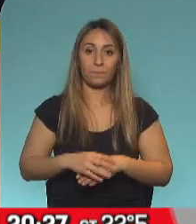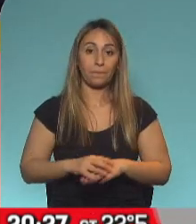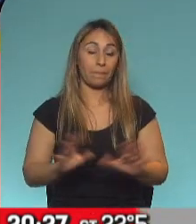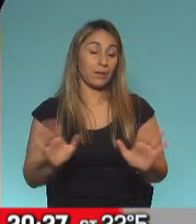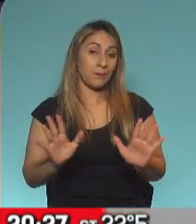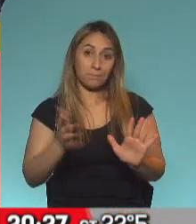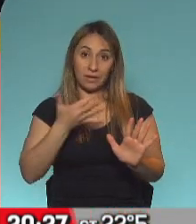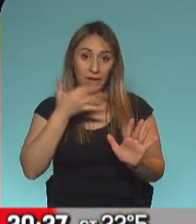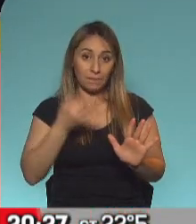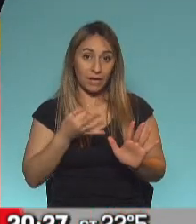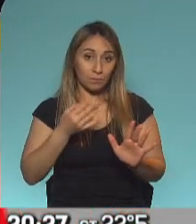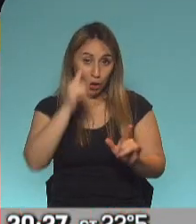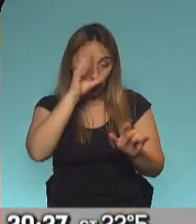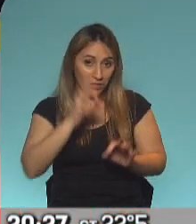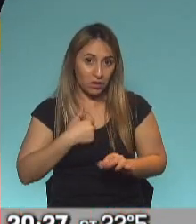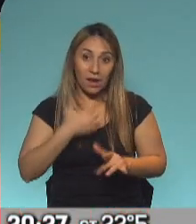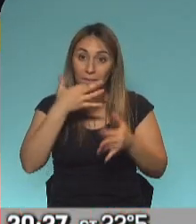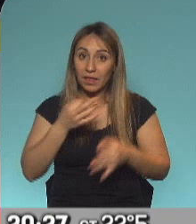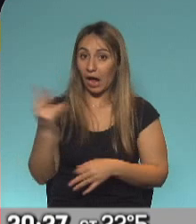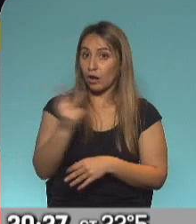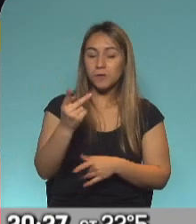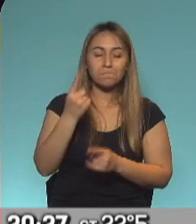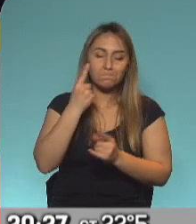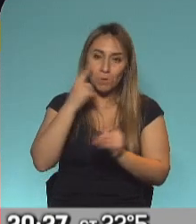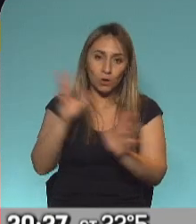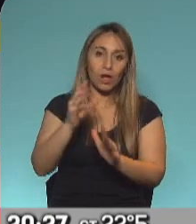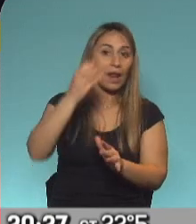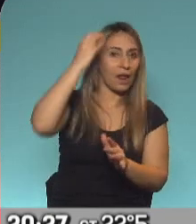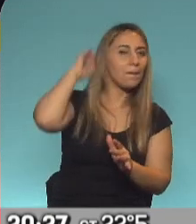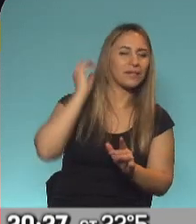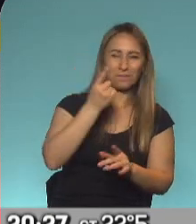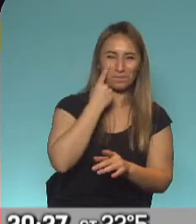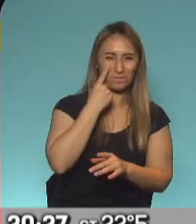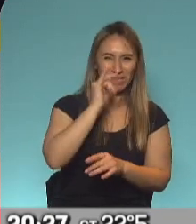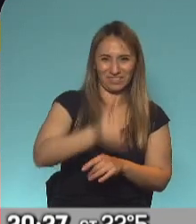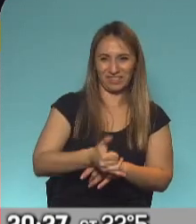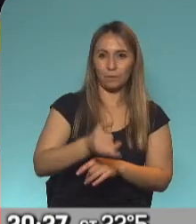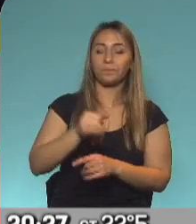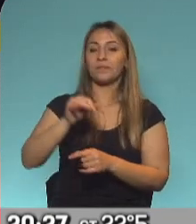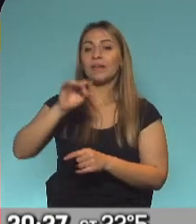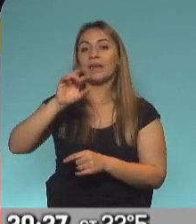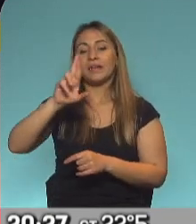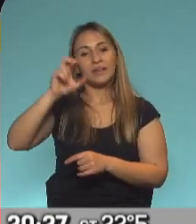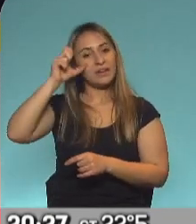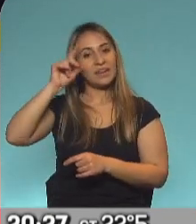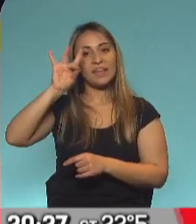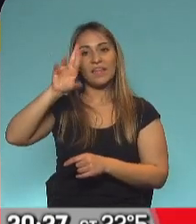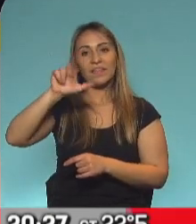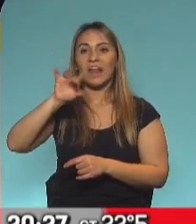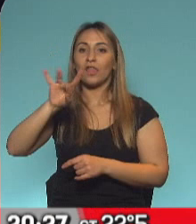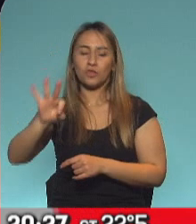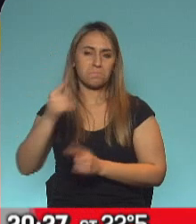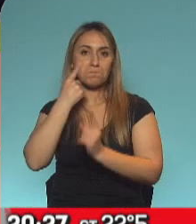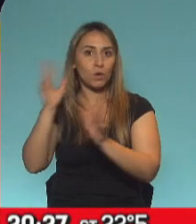No, a ver, ¿qué pienso? Prácticamente no los conozco, a Roberto Lavagna sí, a Martín Redrado ni lo conozco, así que no tengo